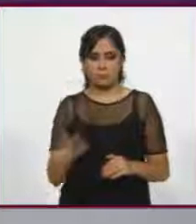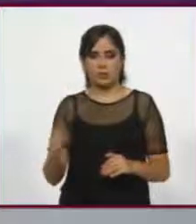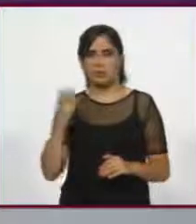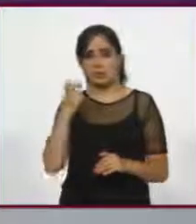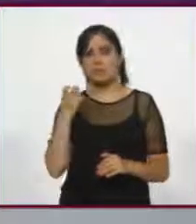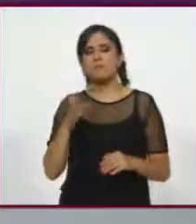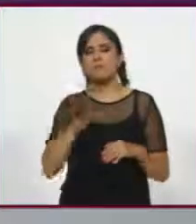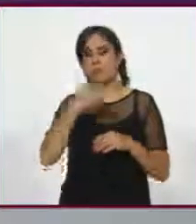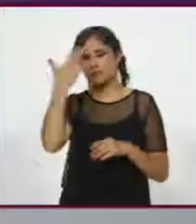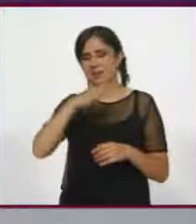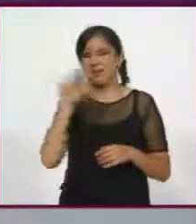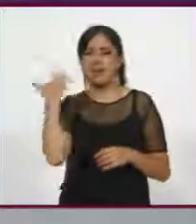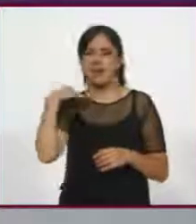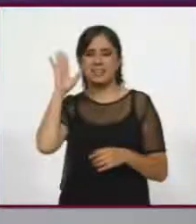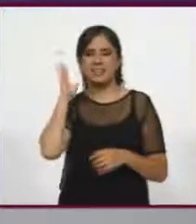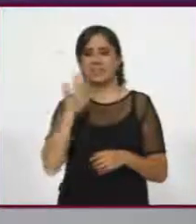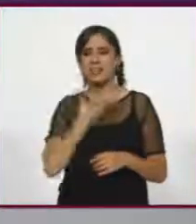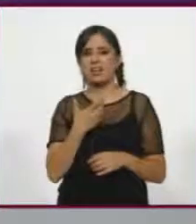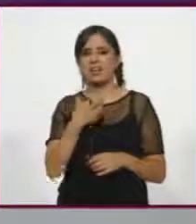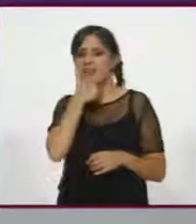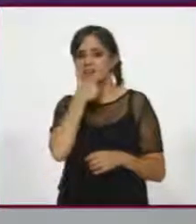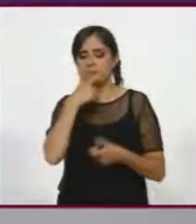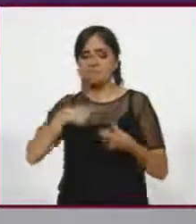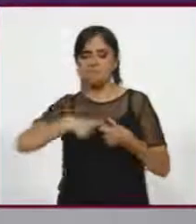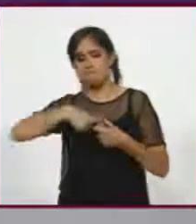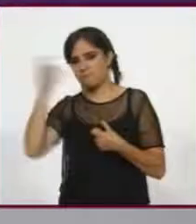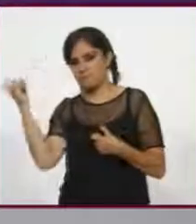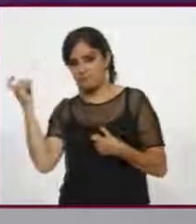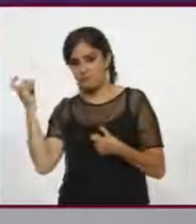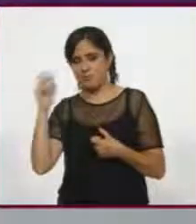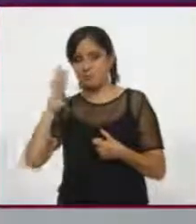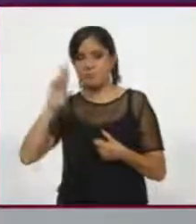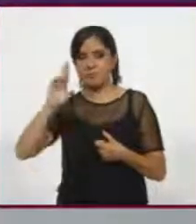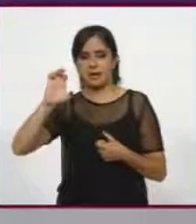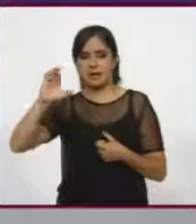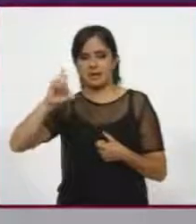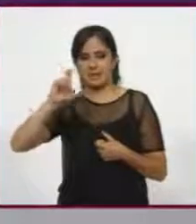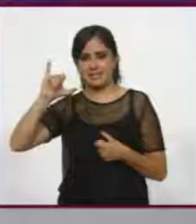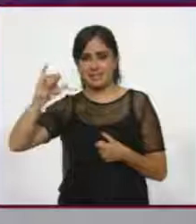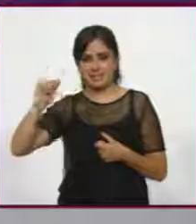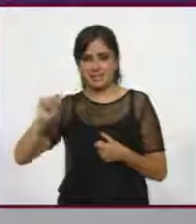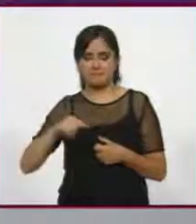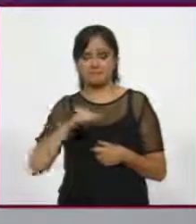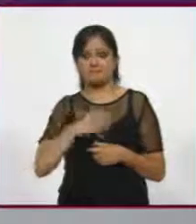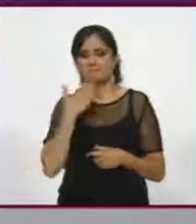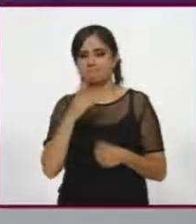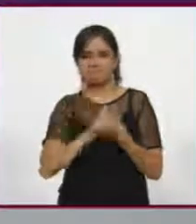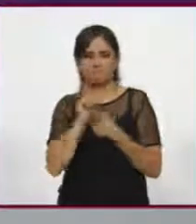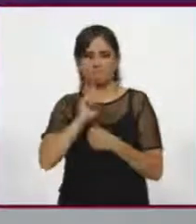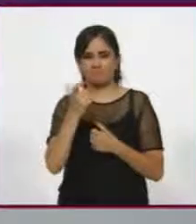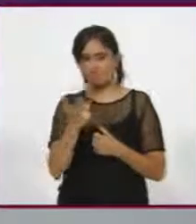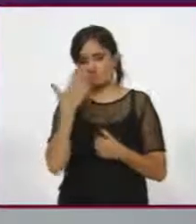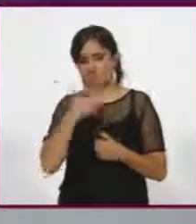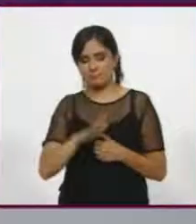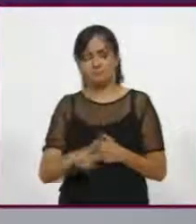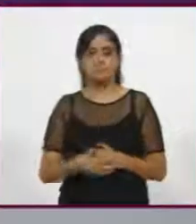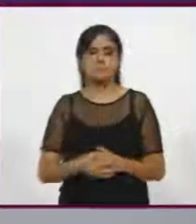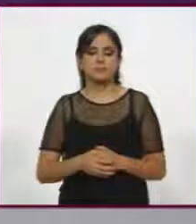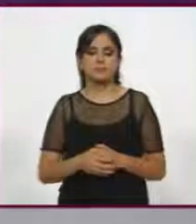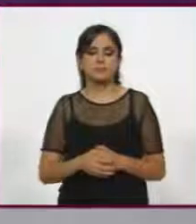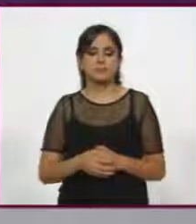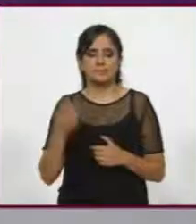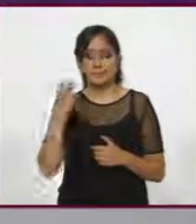del Brexit, sí, ¿no? Esta idea de que no está jugando un papel muy importante. Se está yendo bien. Esto es, digamos,